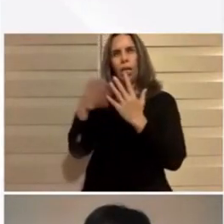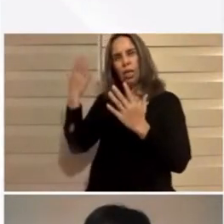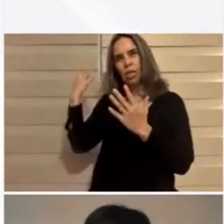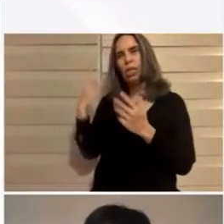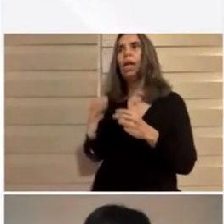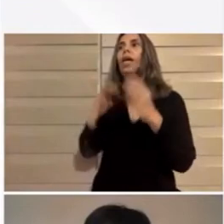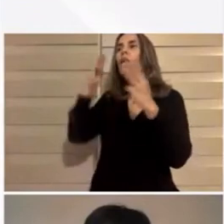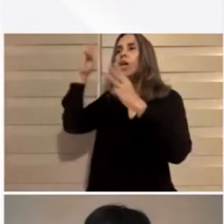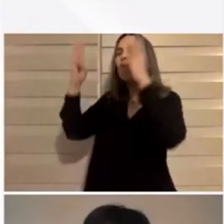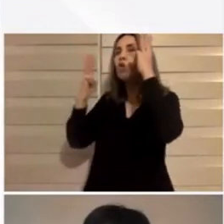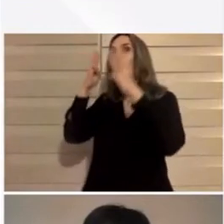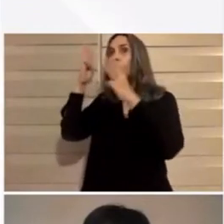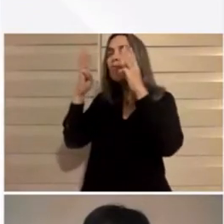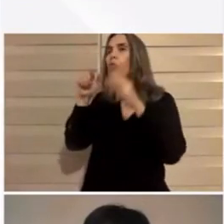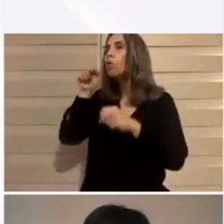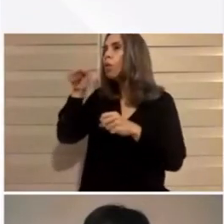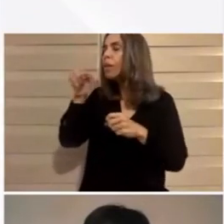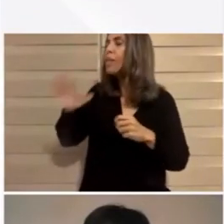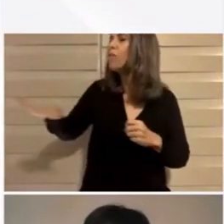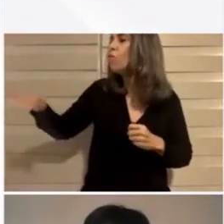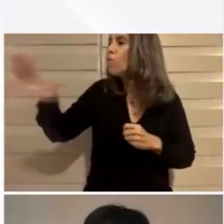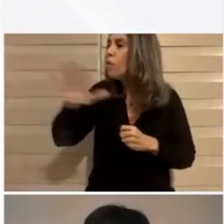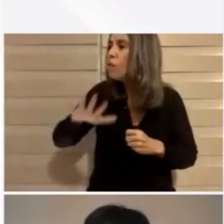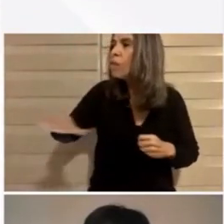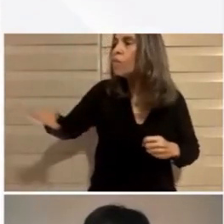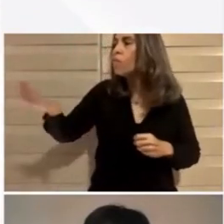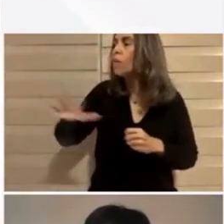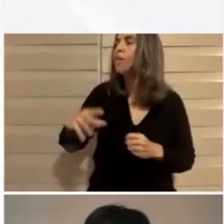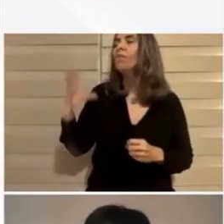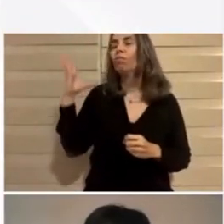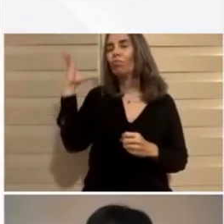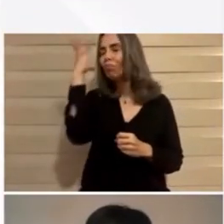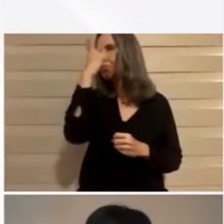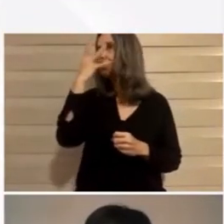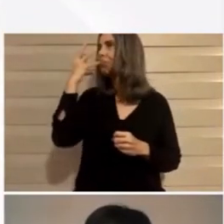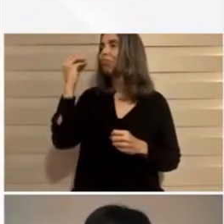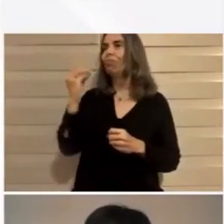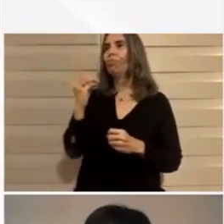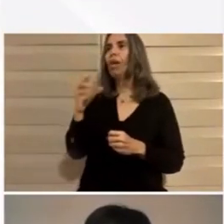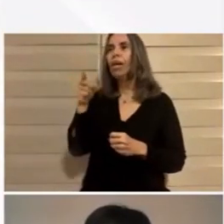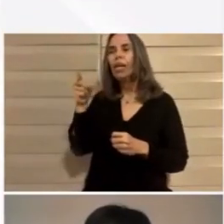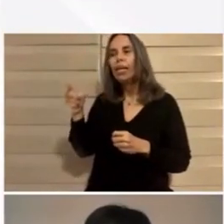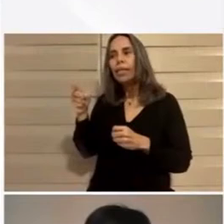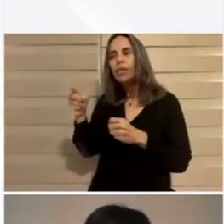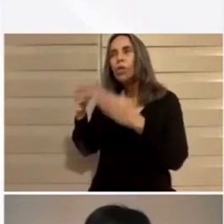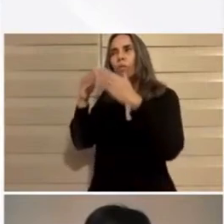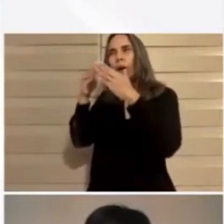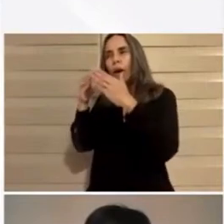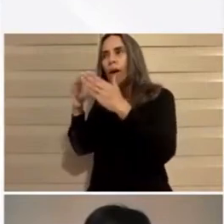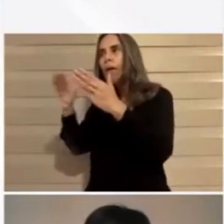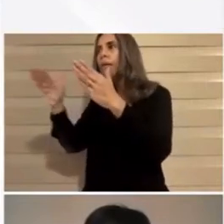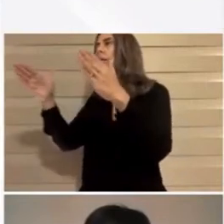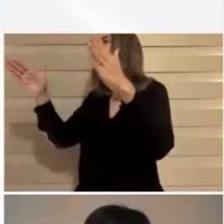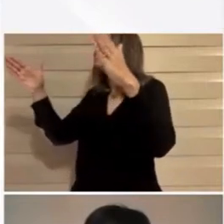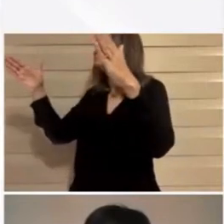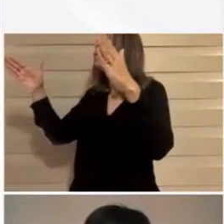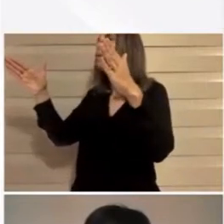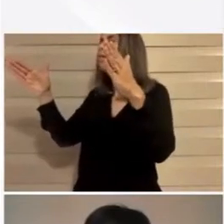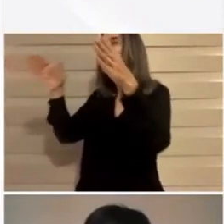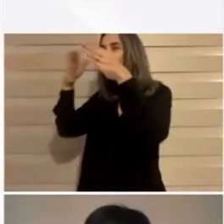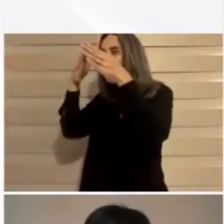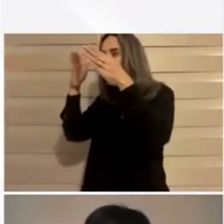son un espacio muy bonito porque es un espacio que nos abre ventanas a cosas que nunca habíamos visto. Por ejemplo,